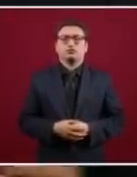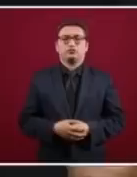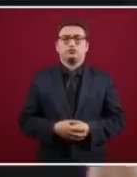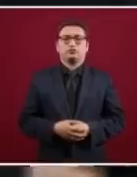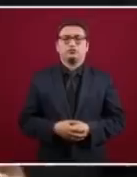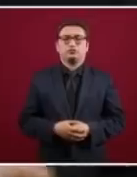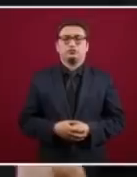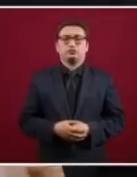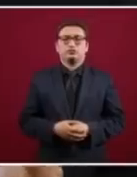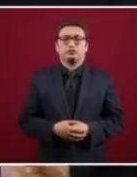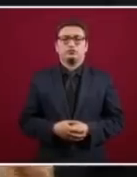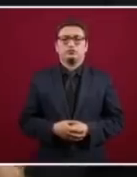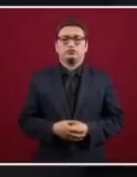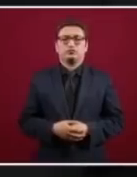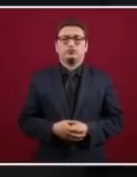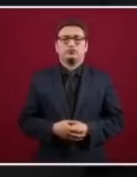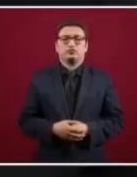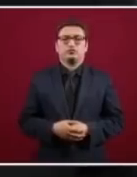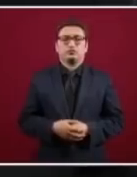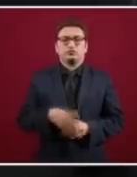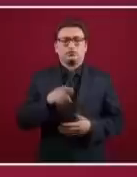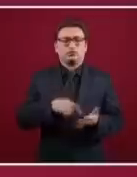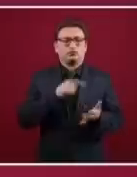80 mil elementos